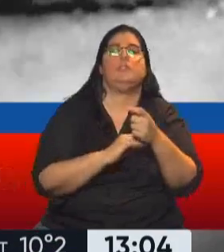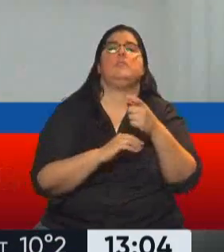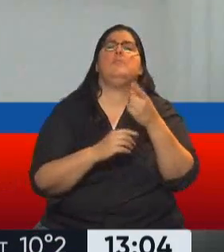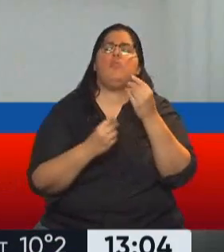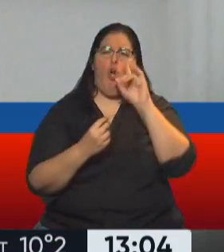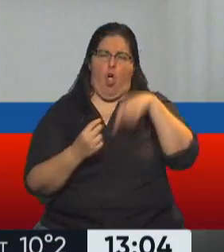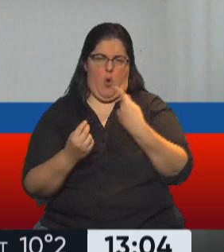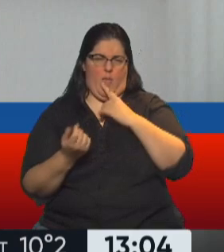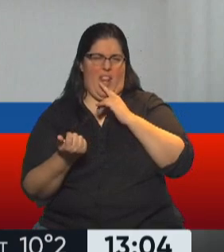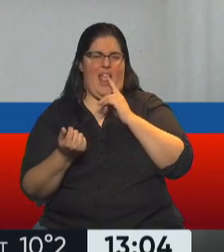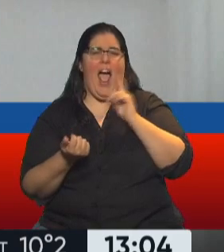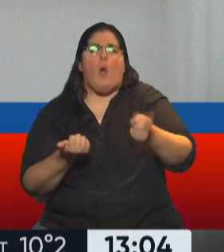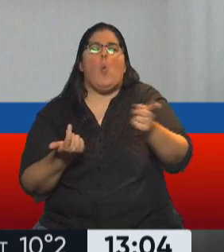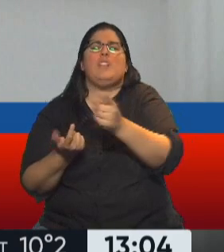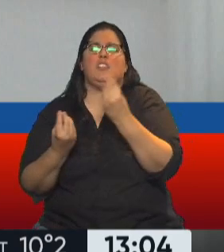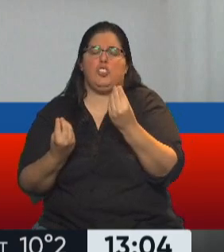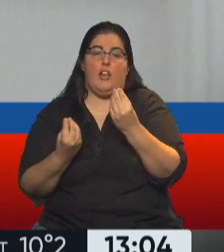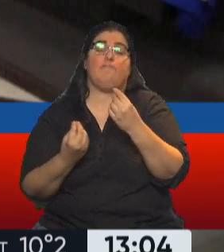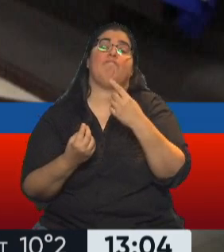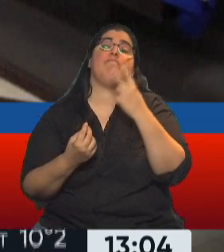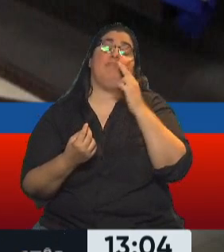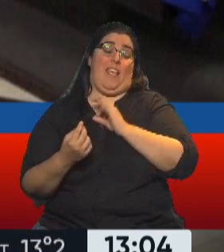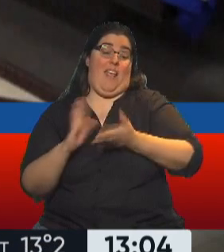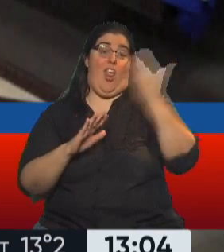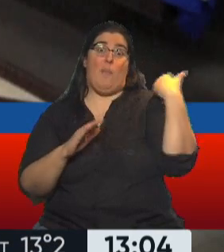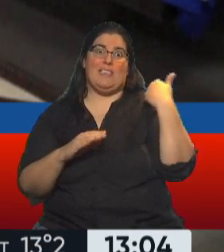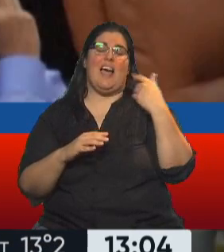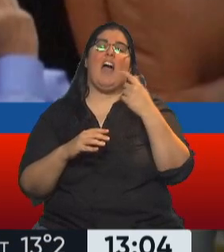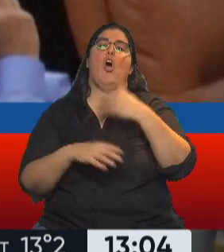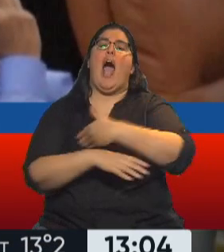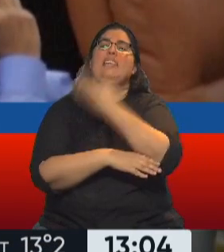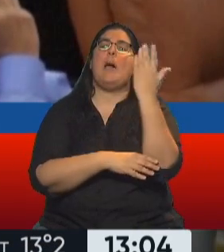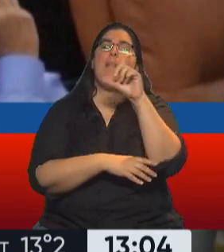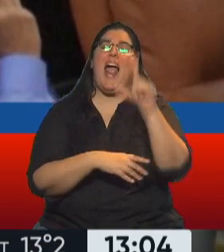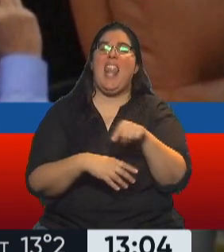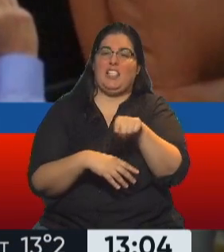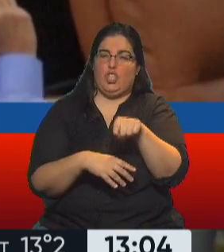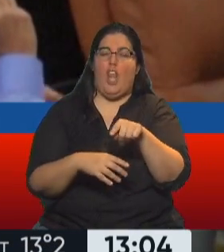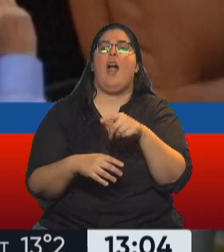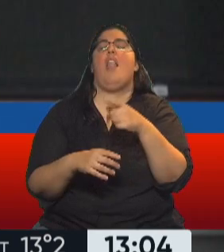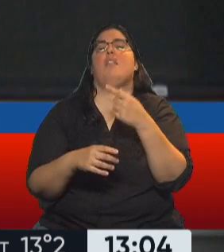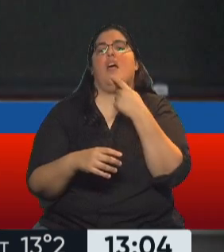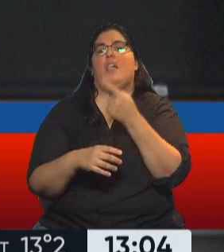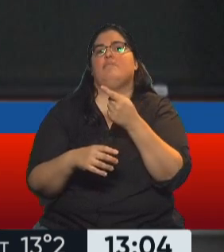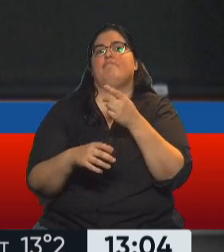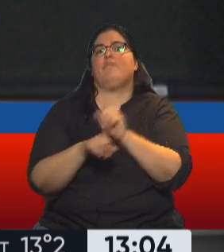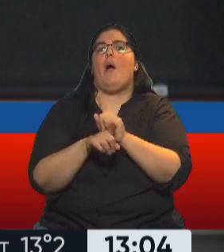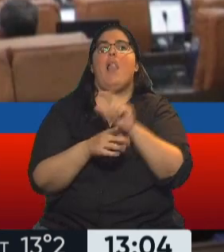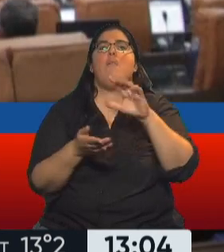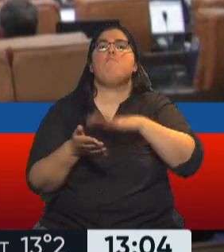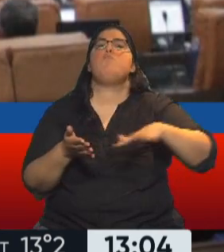acusaciones? En 2020, la Asamblea Nacional de Mayoría Sandinista aprobó la Ley de Defensa de los Derechos del Pueblo a